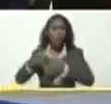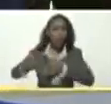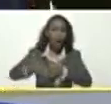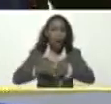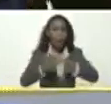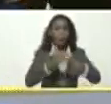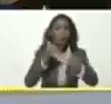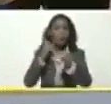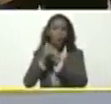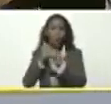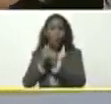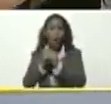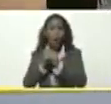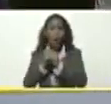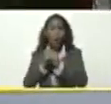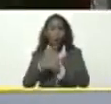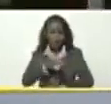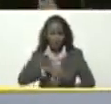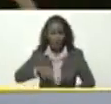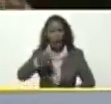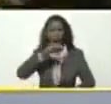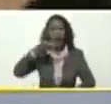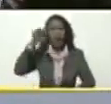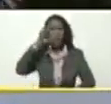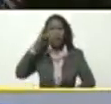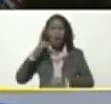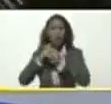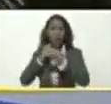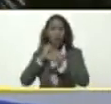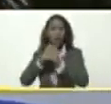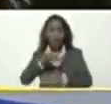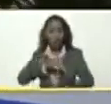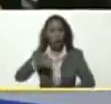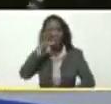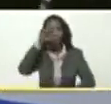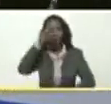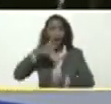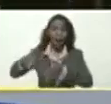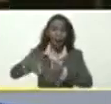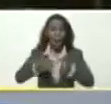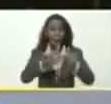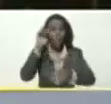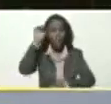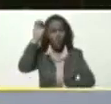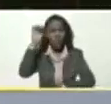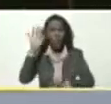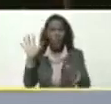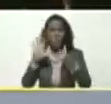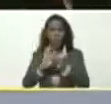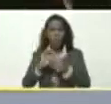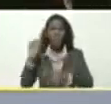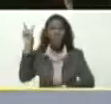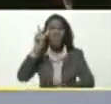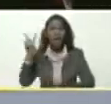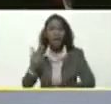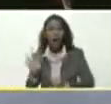común, un alma común, alma, camino y destino, Vietnam, Venezuela, de